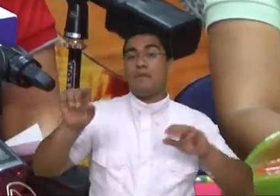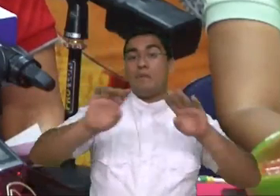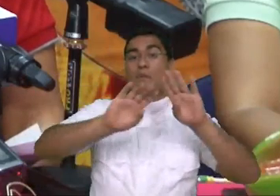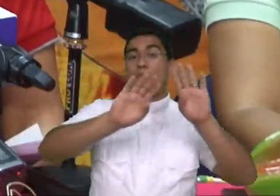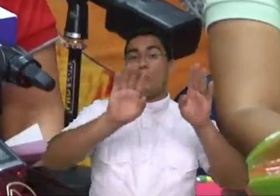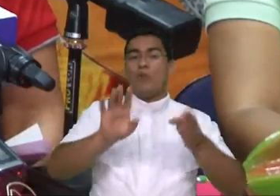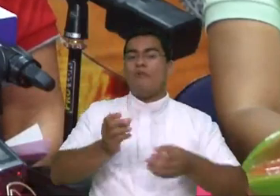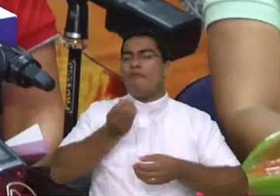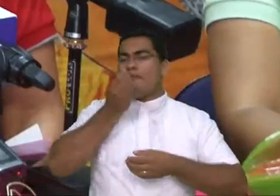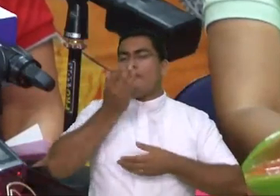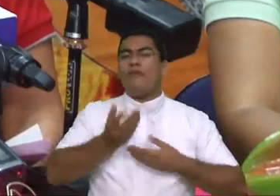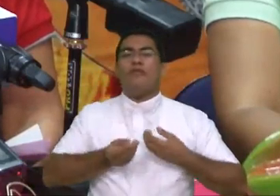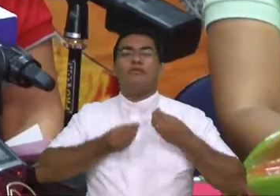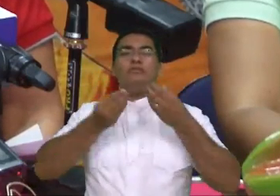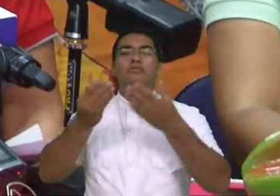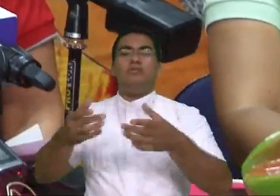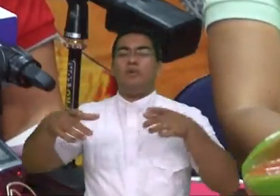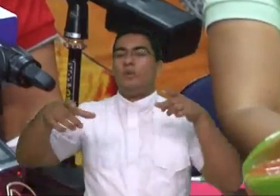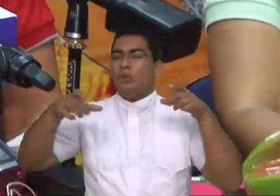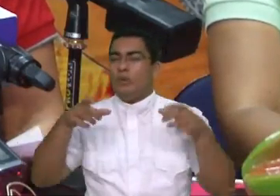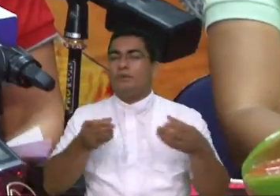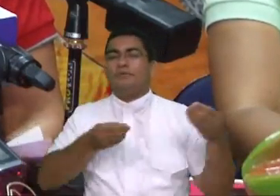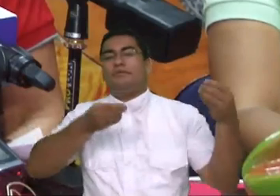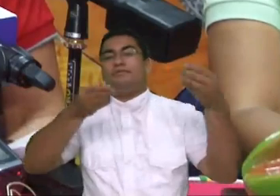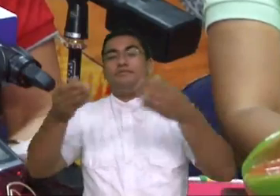entregando flores, pasteles